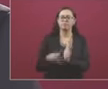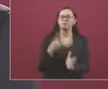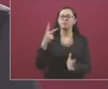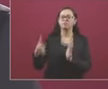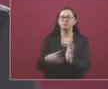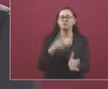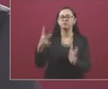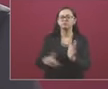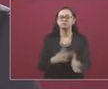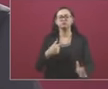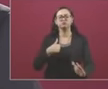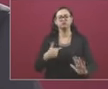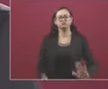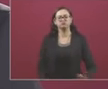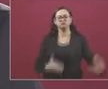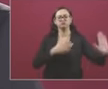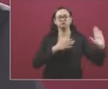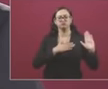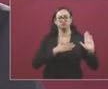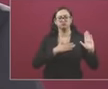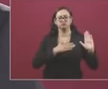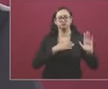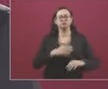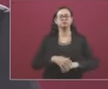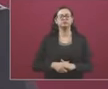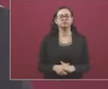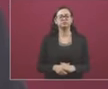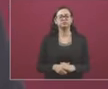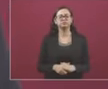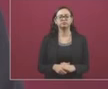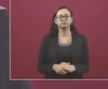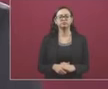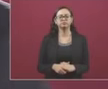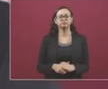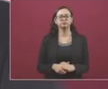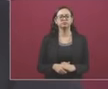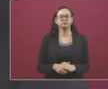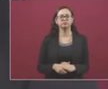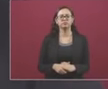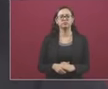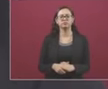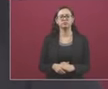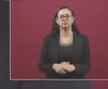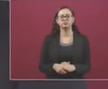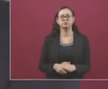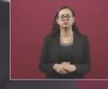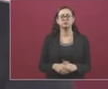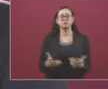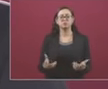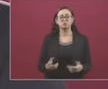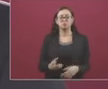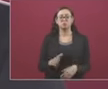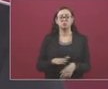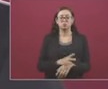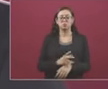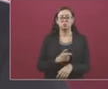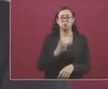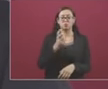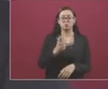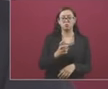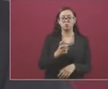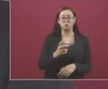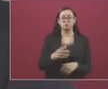compromiso así a mediados de mi mandato en